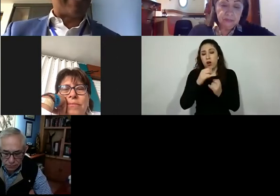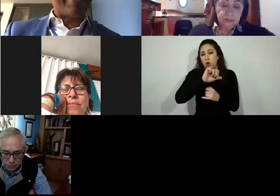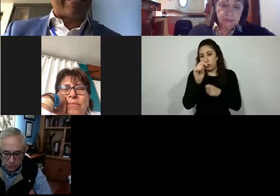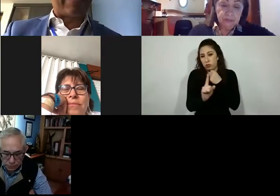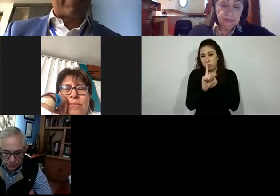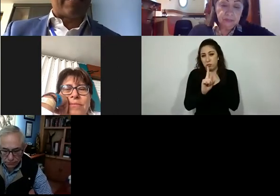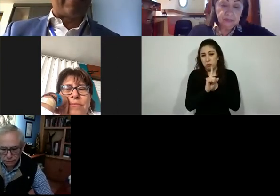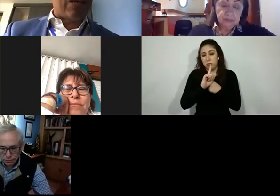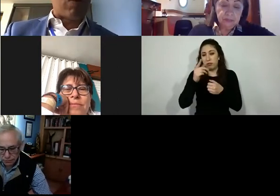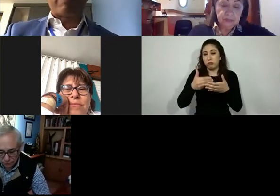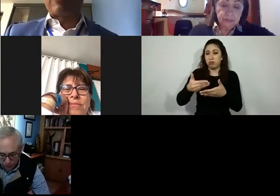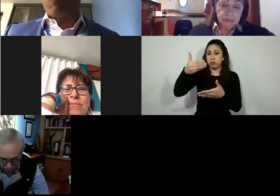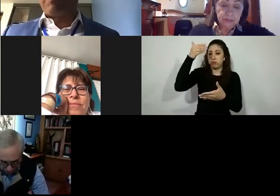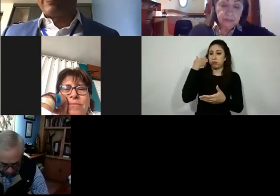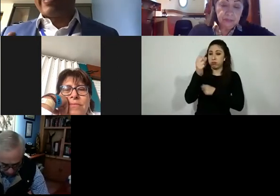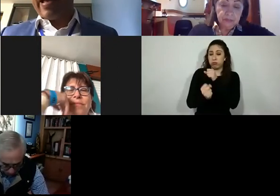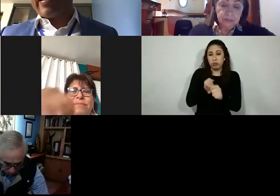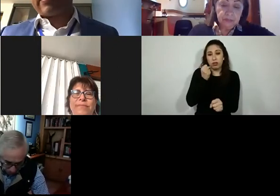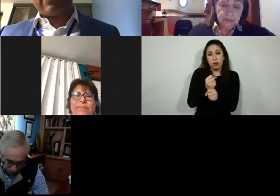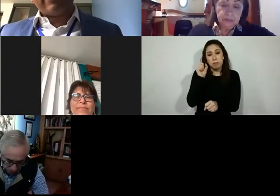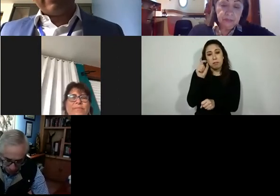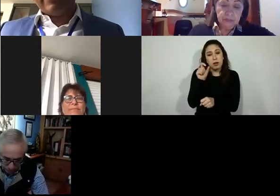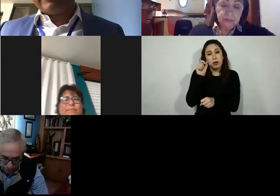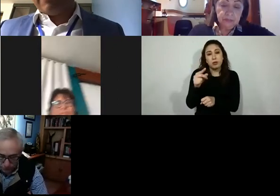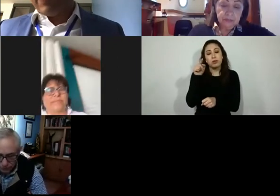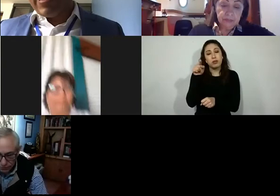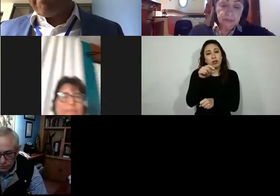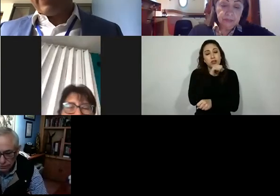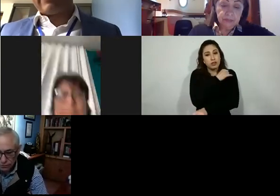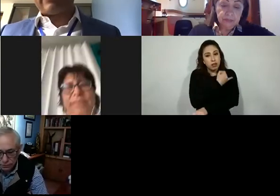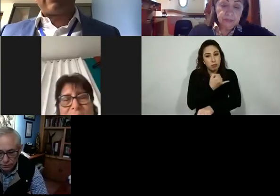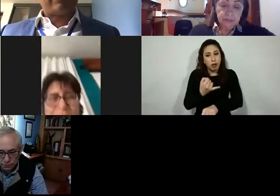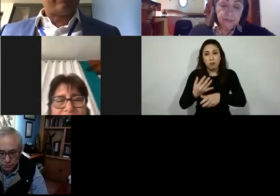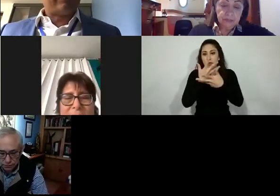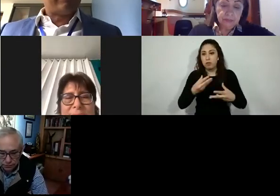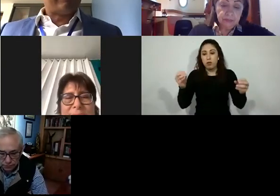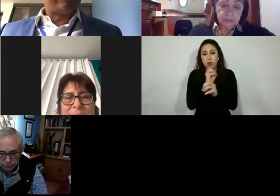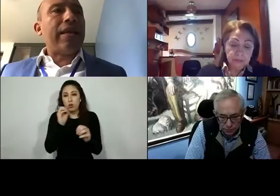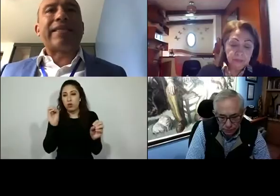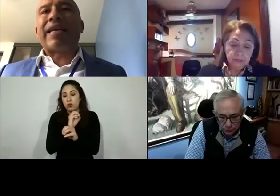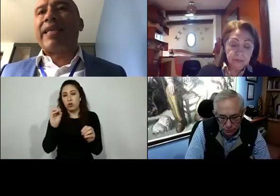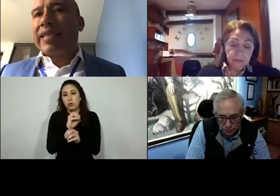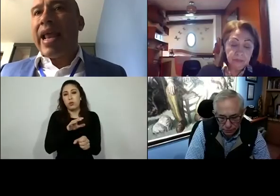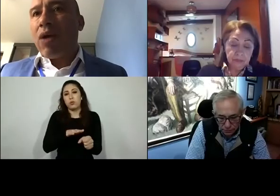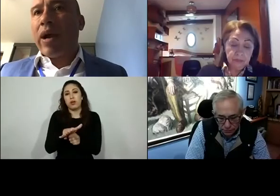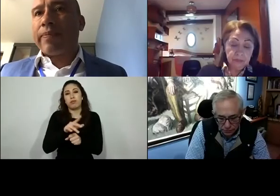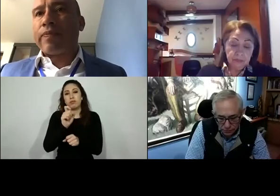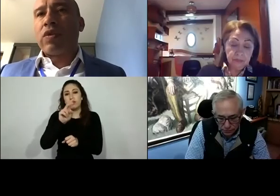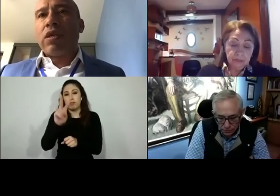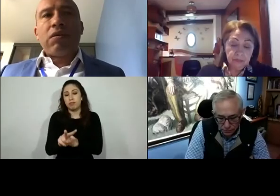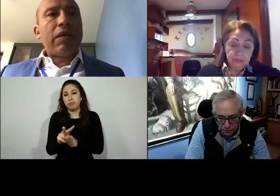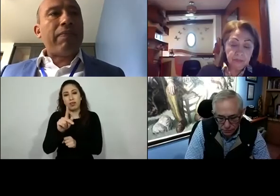más añejas, más antiguas, más complicadas en Iztapalapa es la escasez del